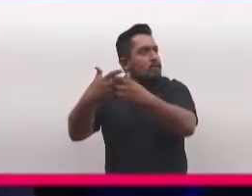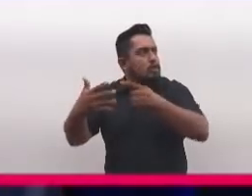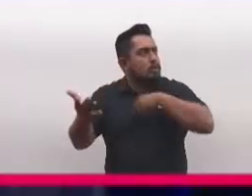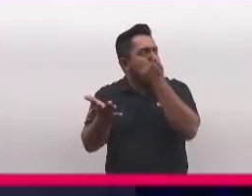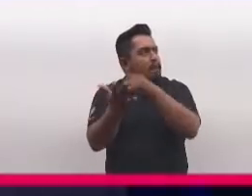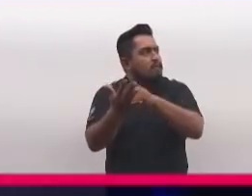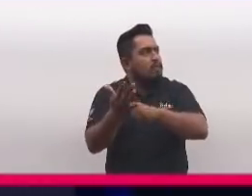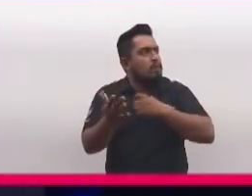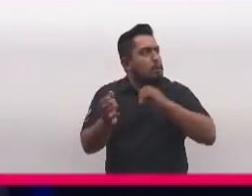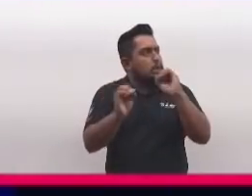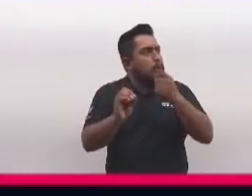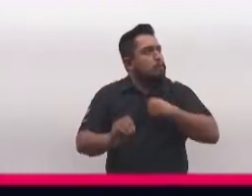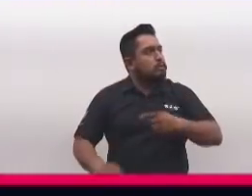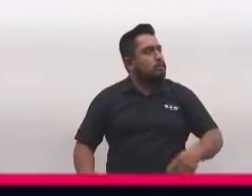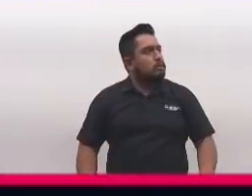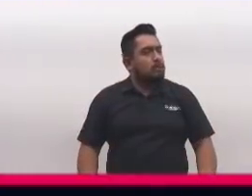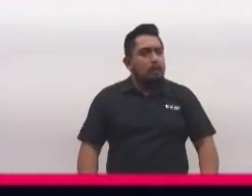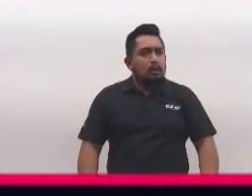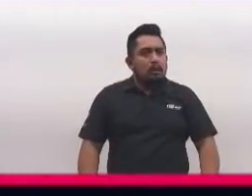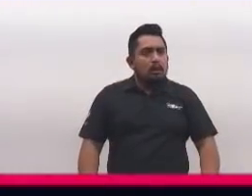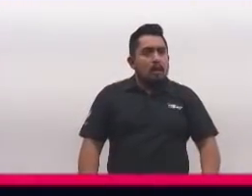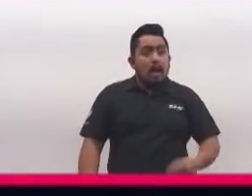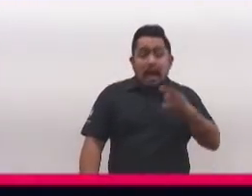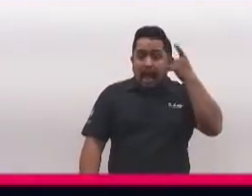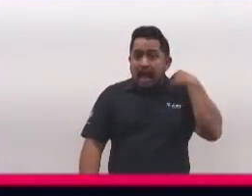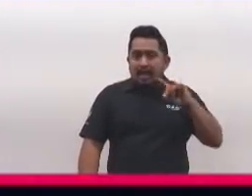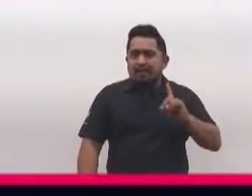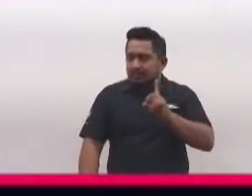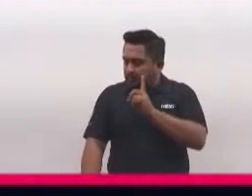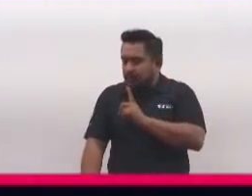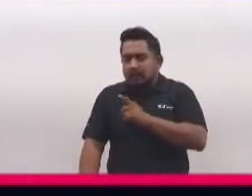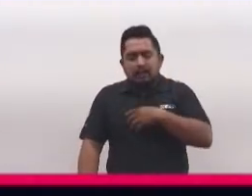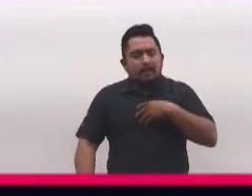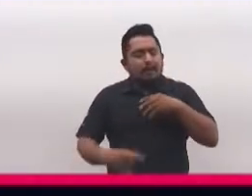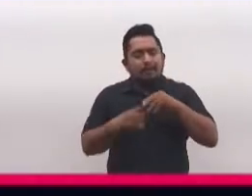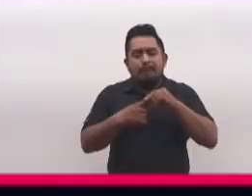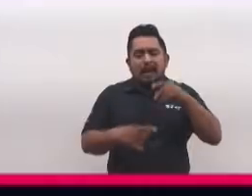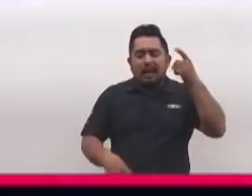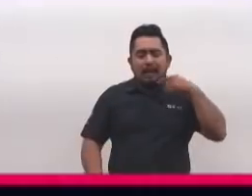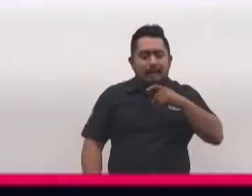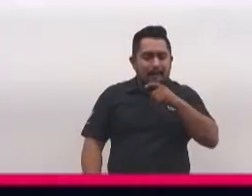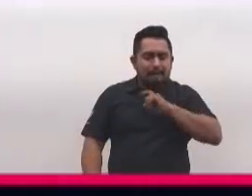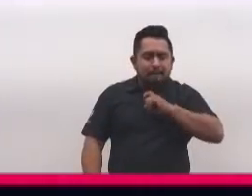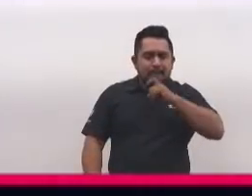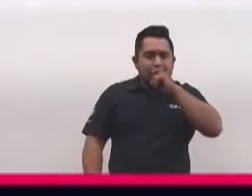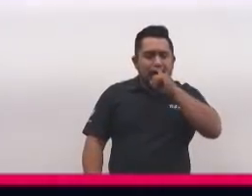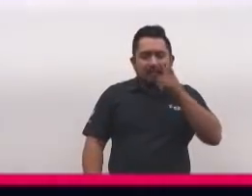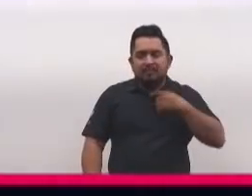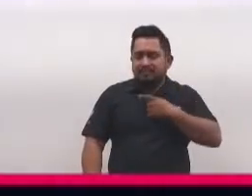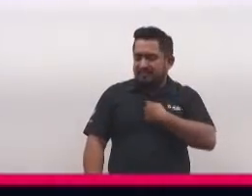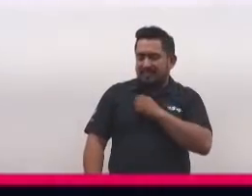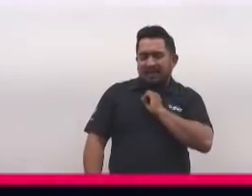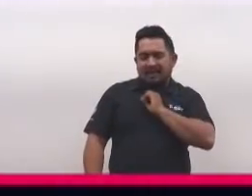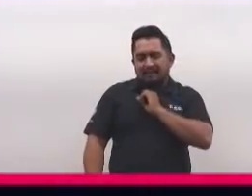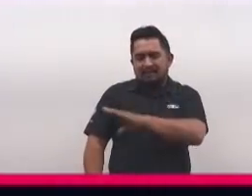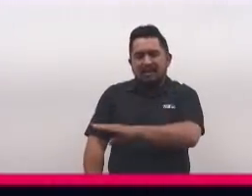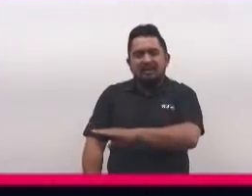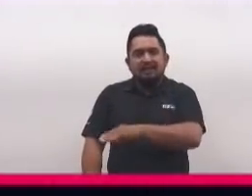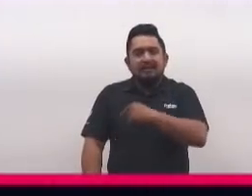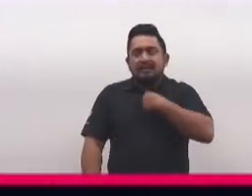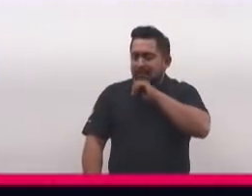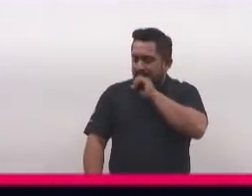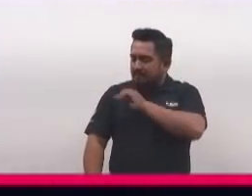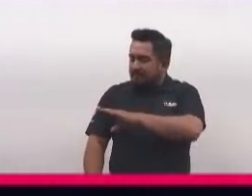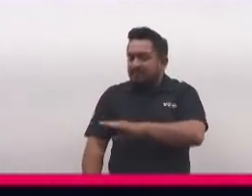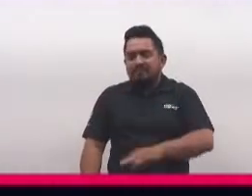firma nada y que no me la van a pagar y se voltee le era tan especial y unas palabras tan cariñosas como decía el rey da vida a sus